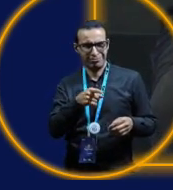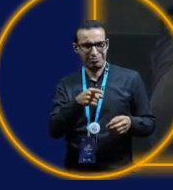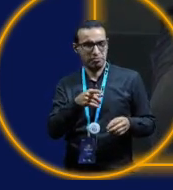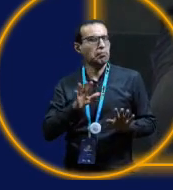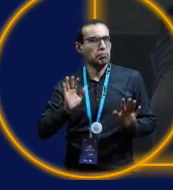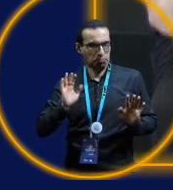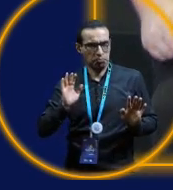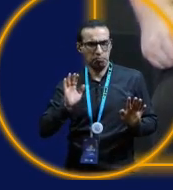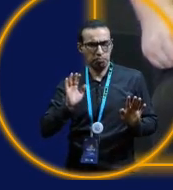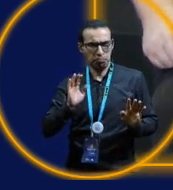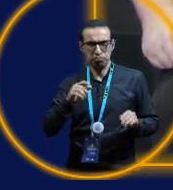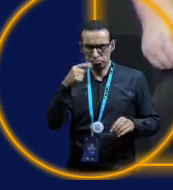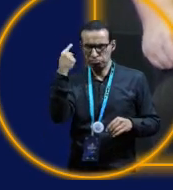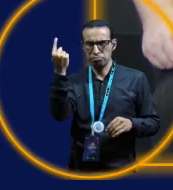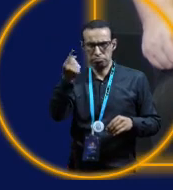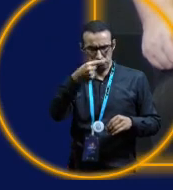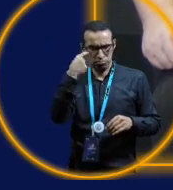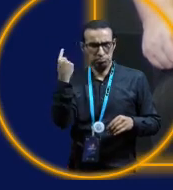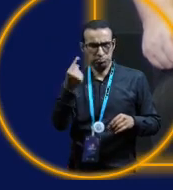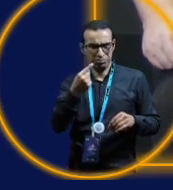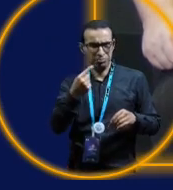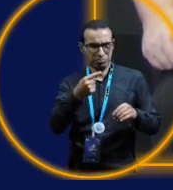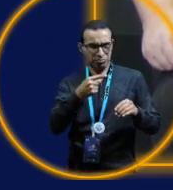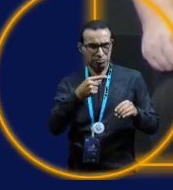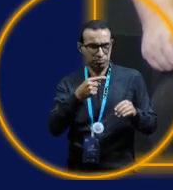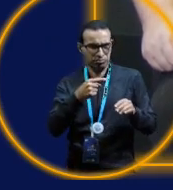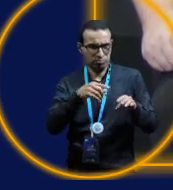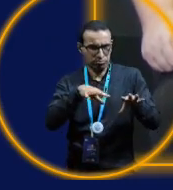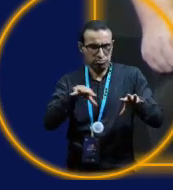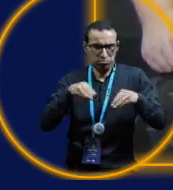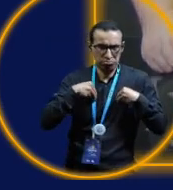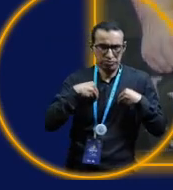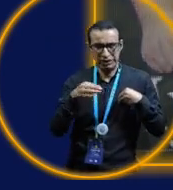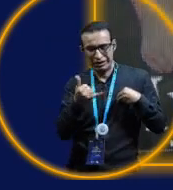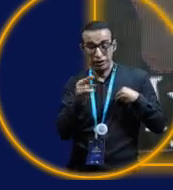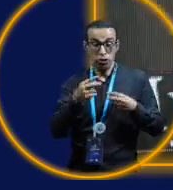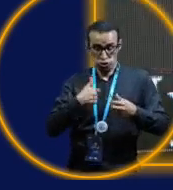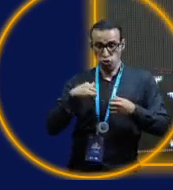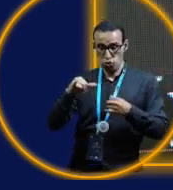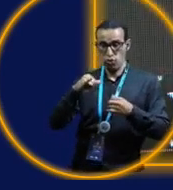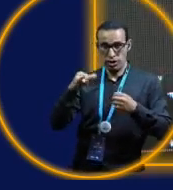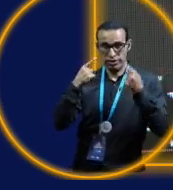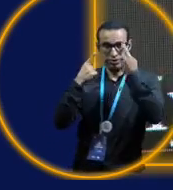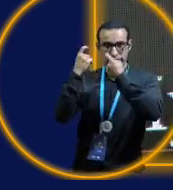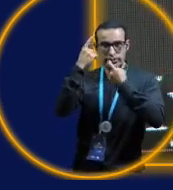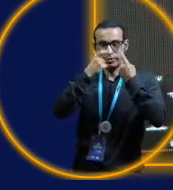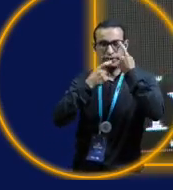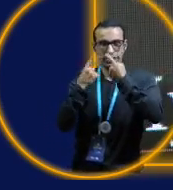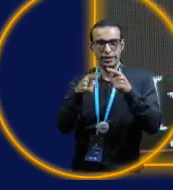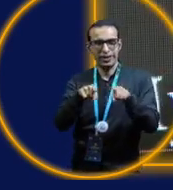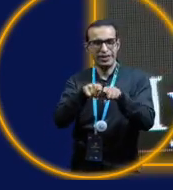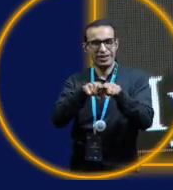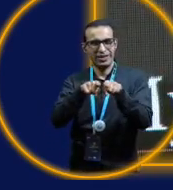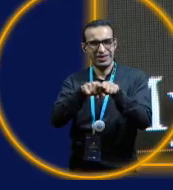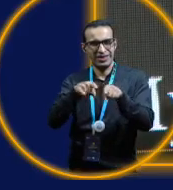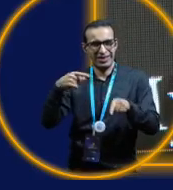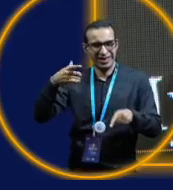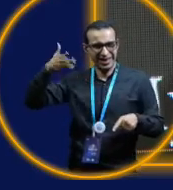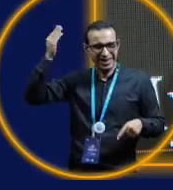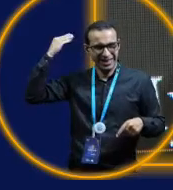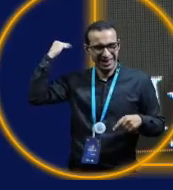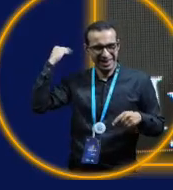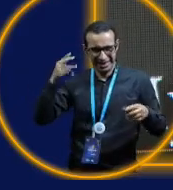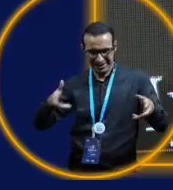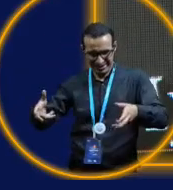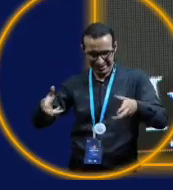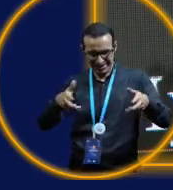s está haciendo haciéndose pasar como creado por humano Yo también lo pienso en los términos de como cuando se introdujeron los sintetizadores la